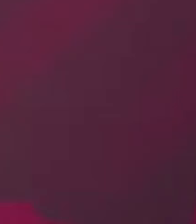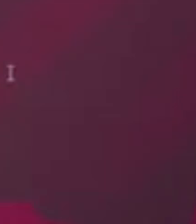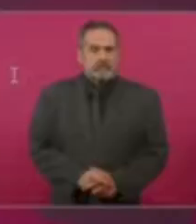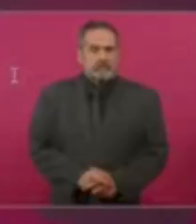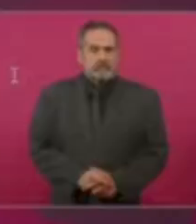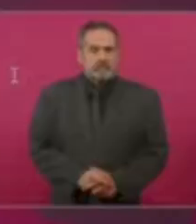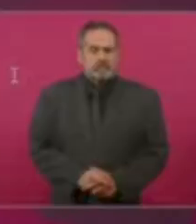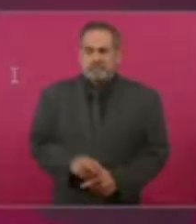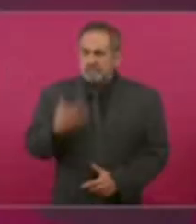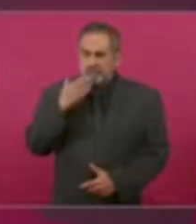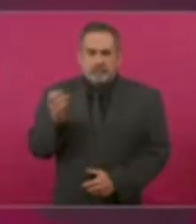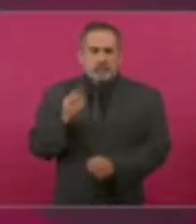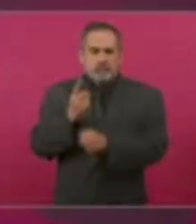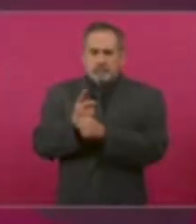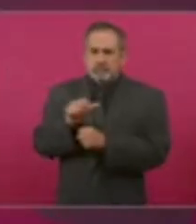darle oportunidad a los jóvenes.